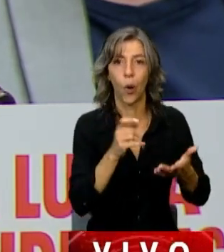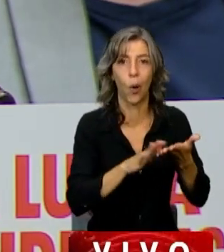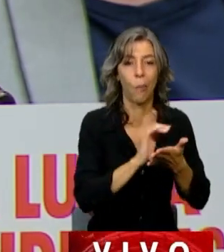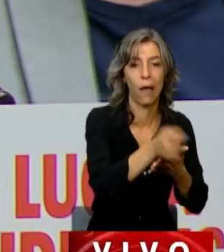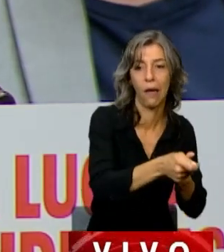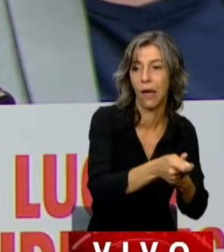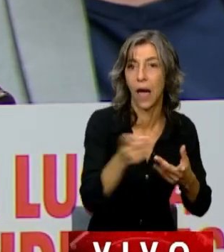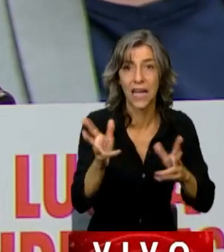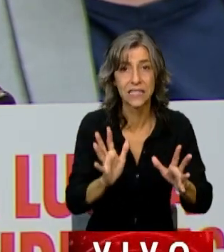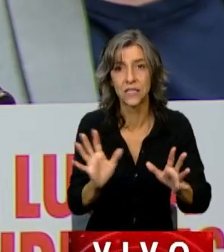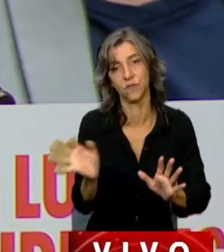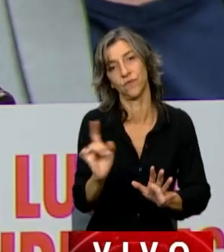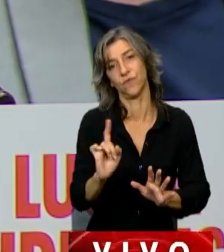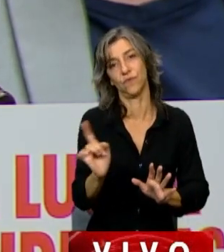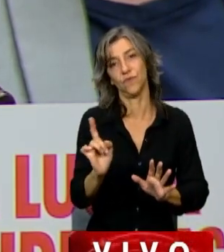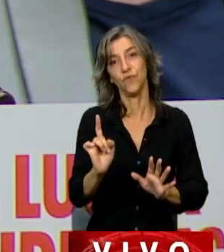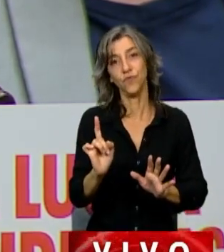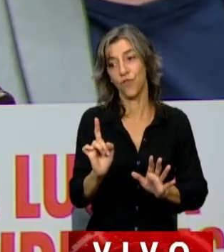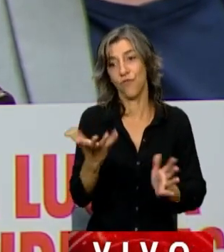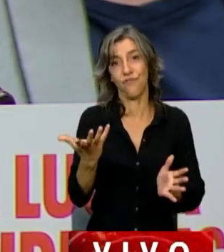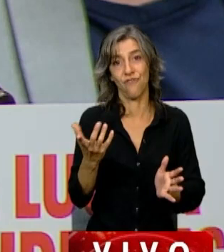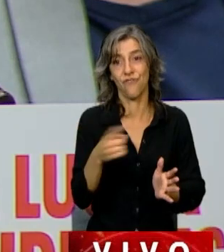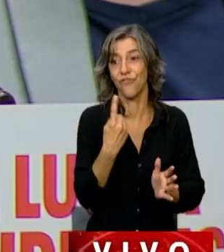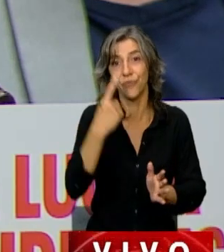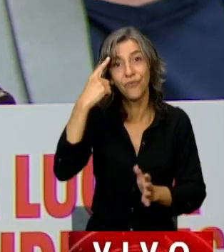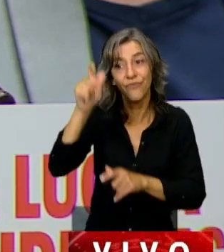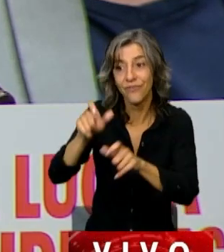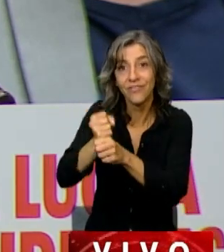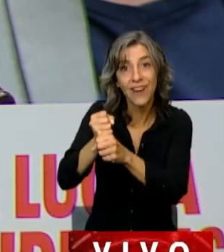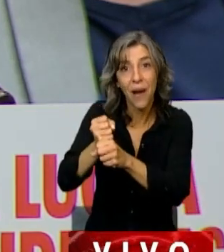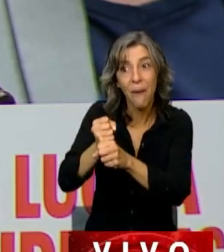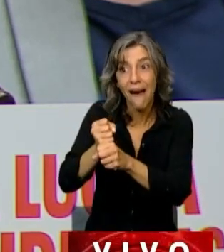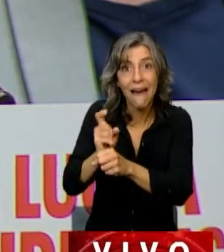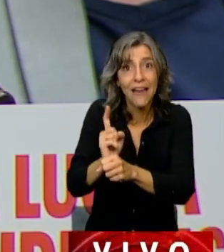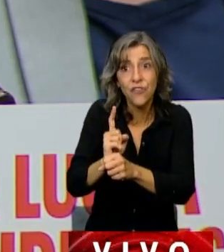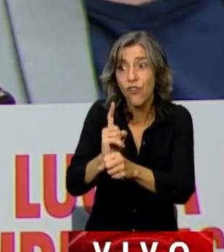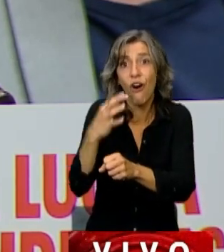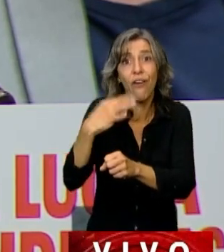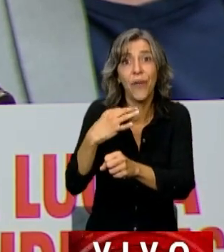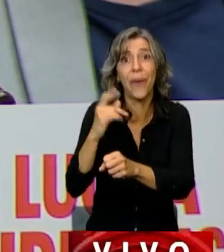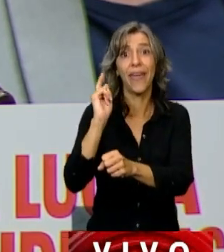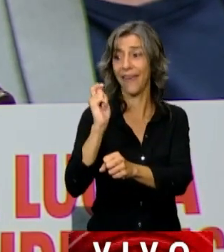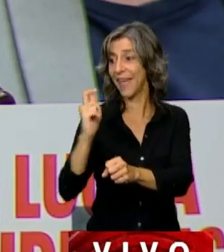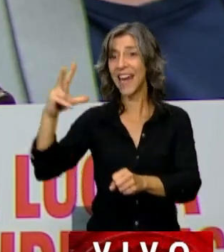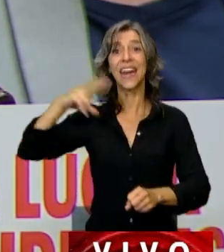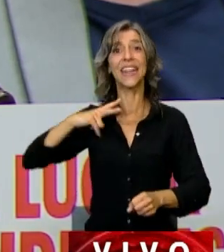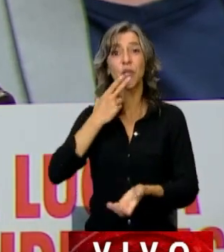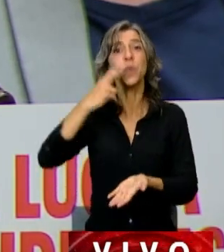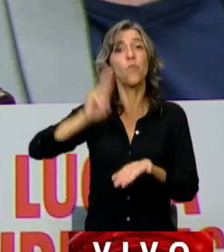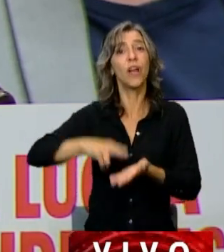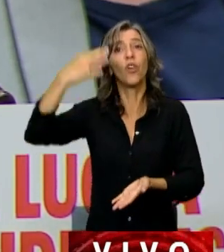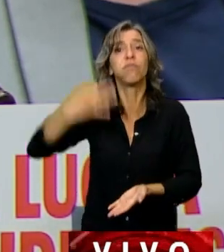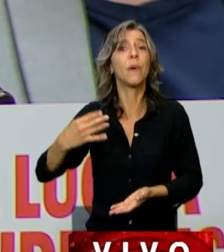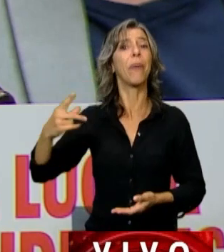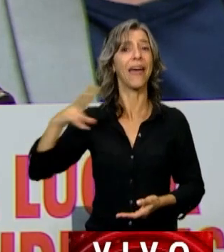distribución de la riqueza y justamente que los impuestos sean a las grandes fortunas, que el salario sea igual a la canasta